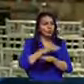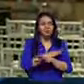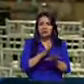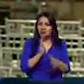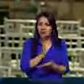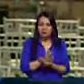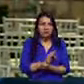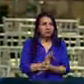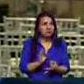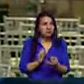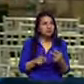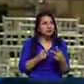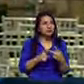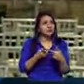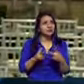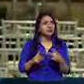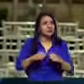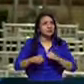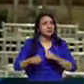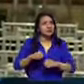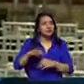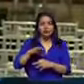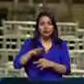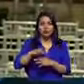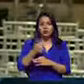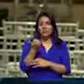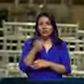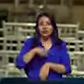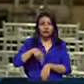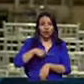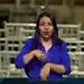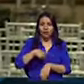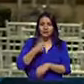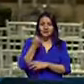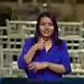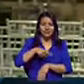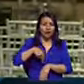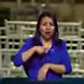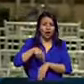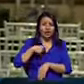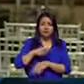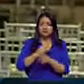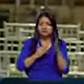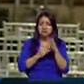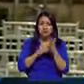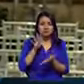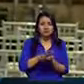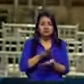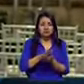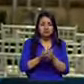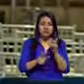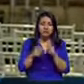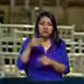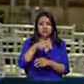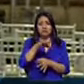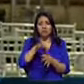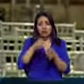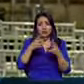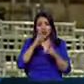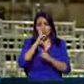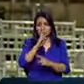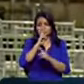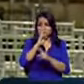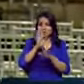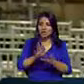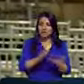Luego, justamente las jornadas de votación, 10 horas, en donde en absoluta paz la gente fue a votar y se respetó el